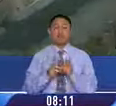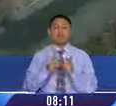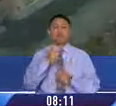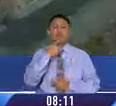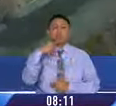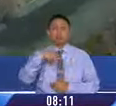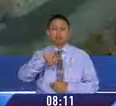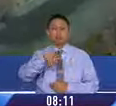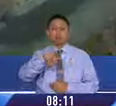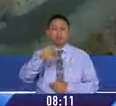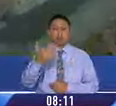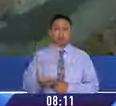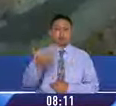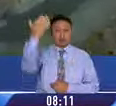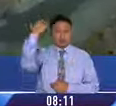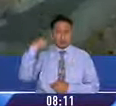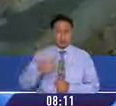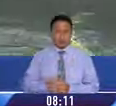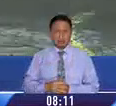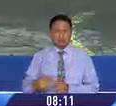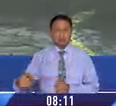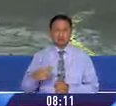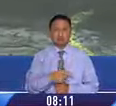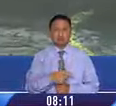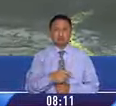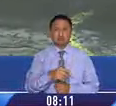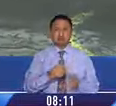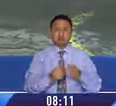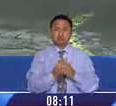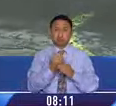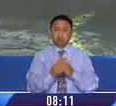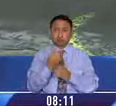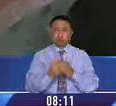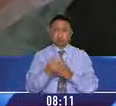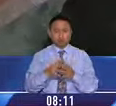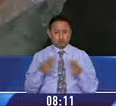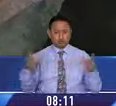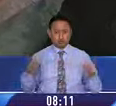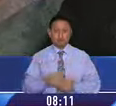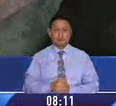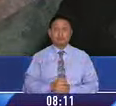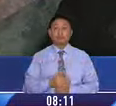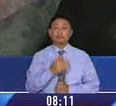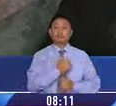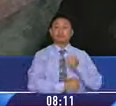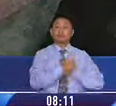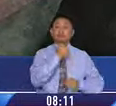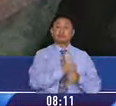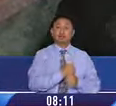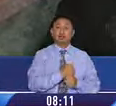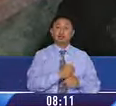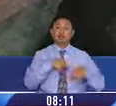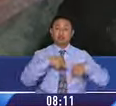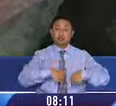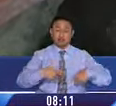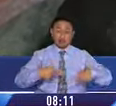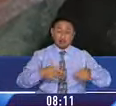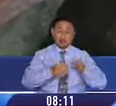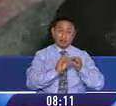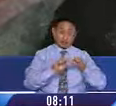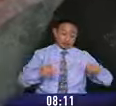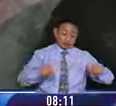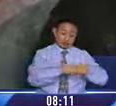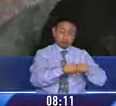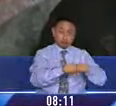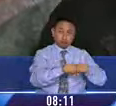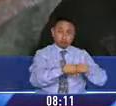que en ocasiones anteriores ha sido mucho mayor el desperdicio de líquido vital. Hace años que fue una cometida que hicieron y